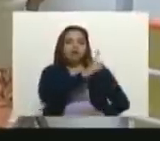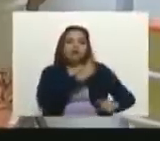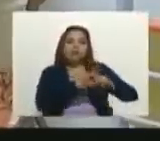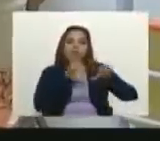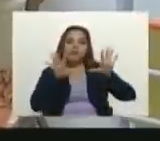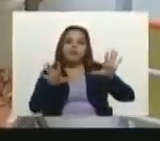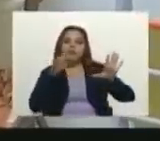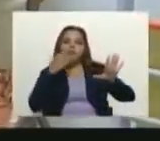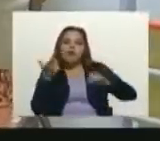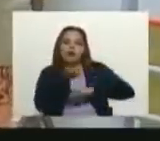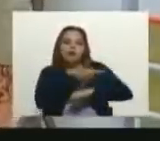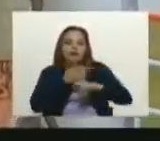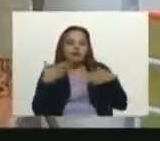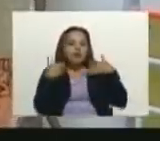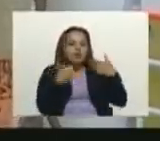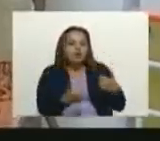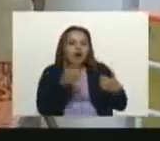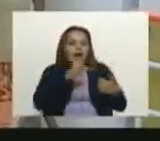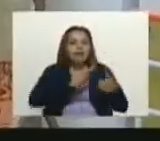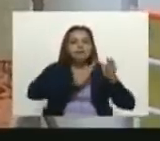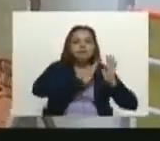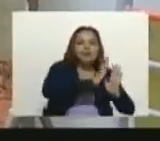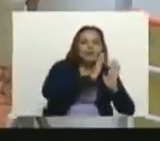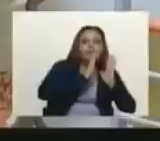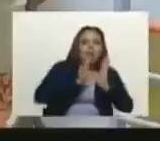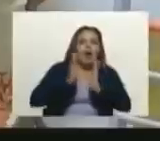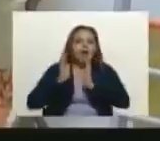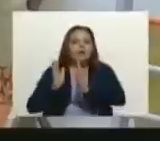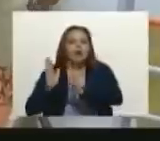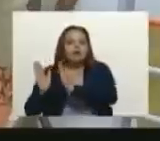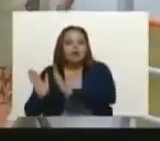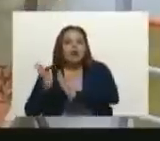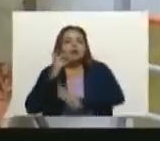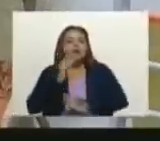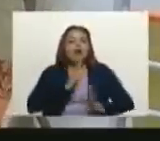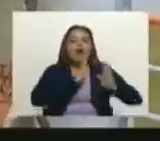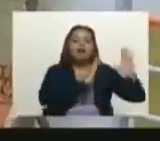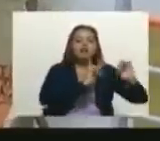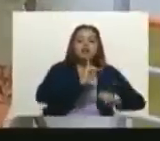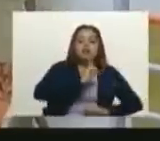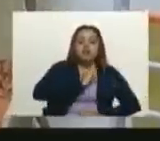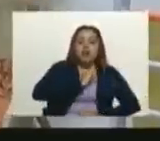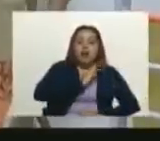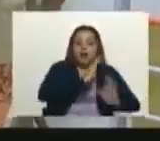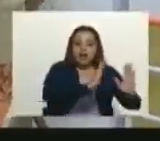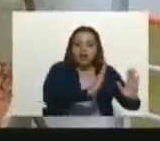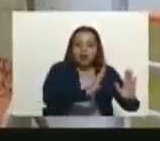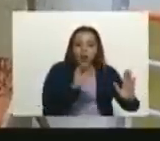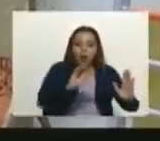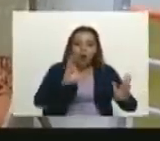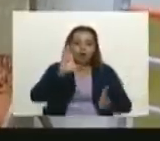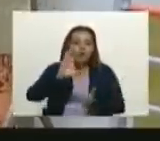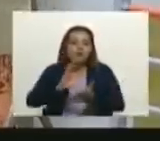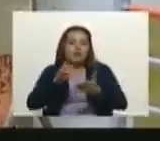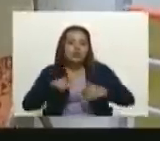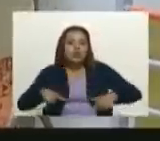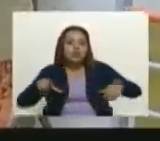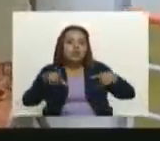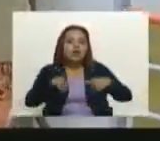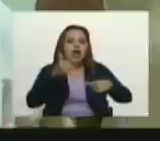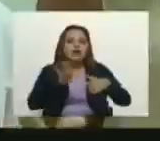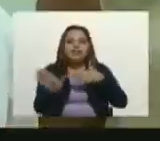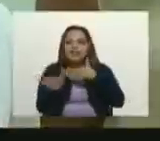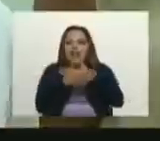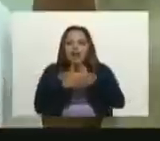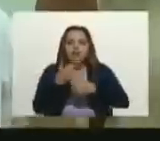salud, nosotros tenemos clasificados los casos como casos de salud individual, y por supuesto centros de salud que se encuentren cerrados. Esa